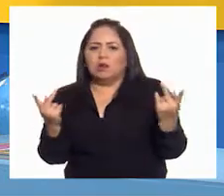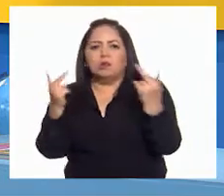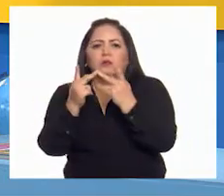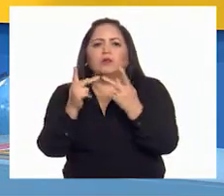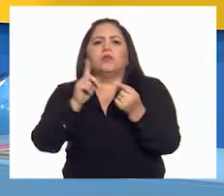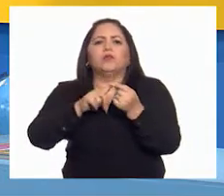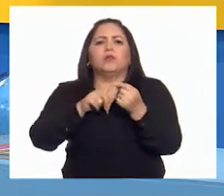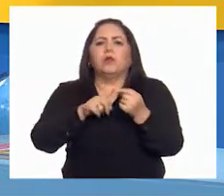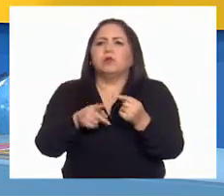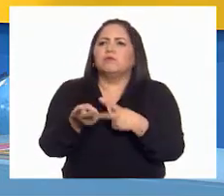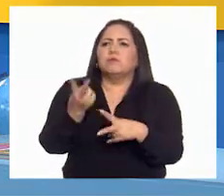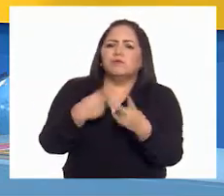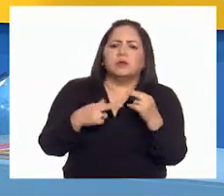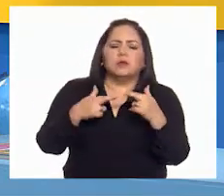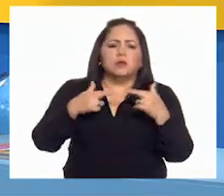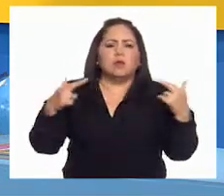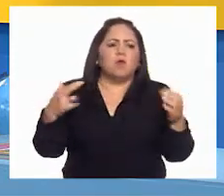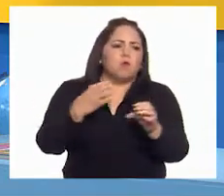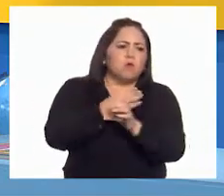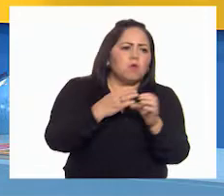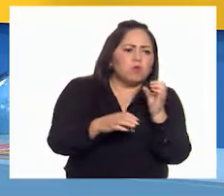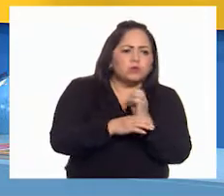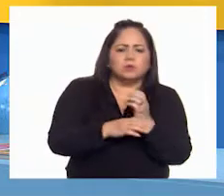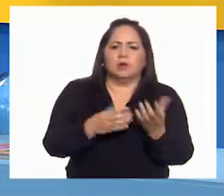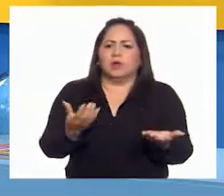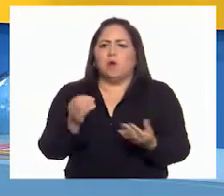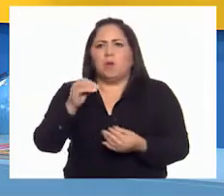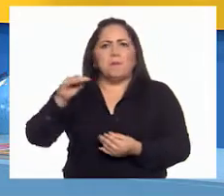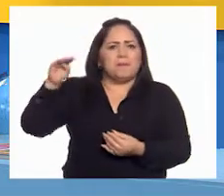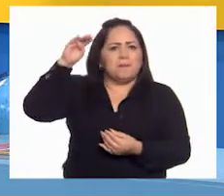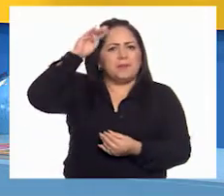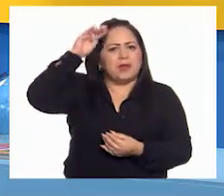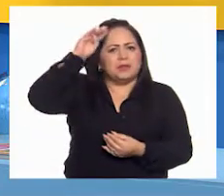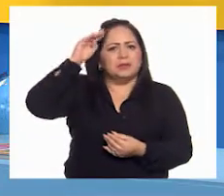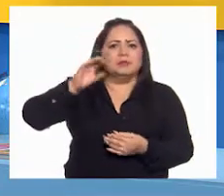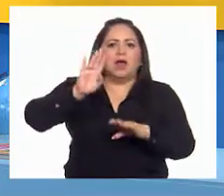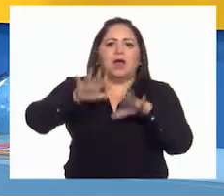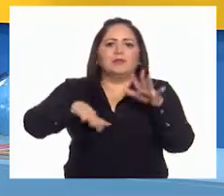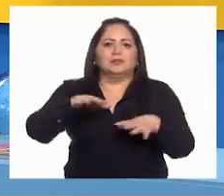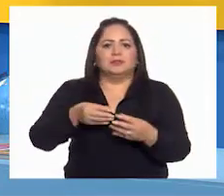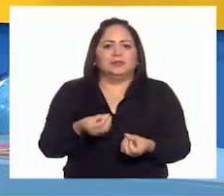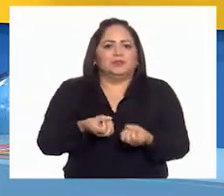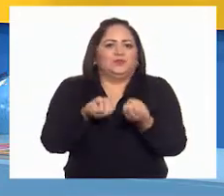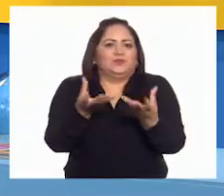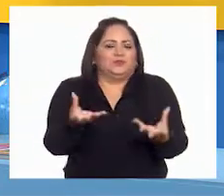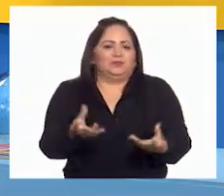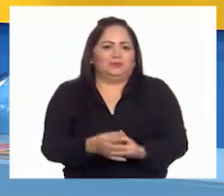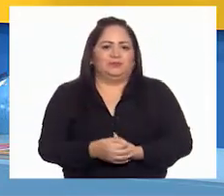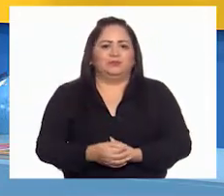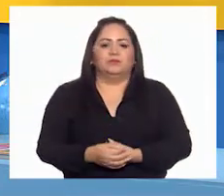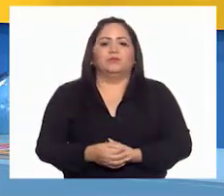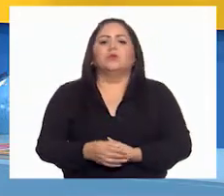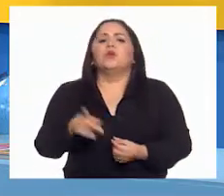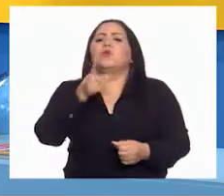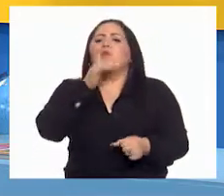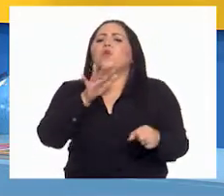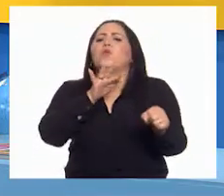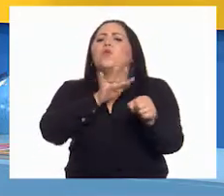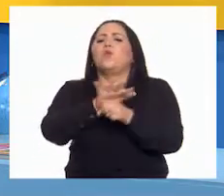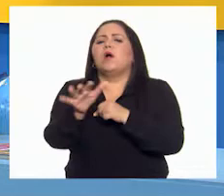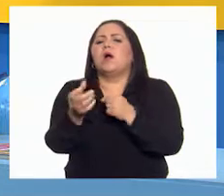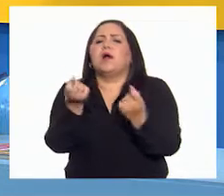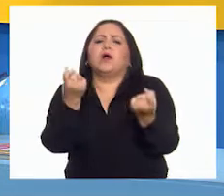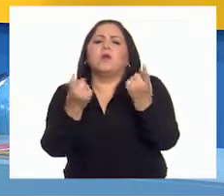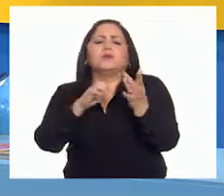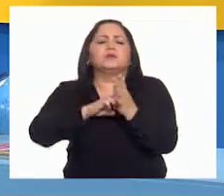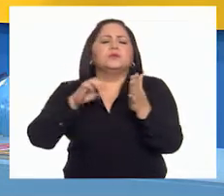donde se relacionan cosas, objetos o pensamientos que comparten alguna característica. ¿Cuáles serían